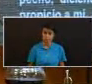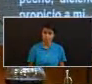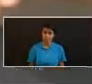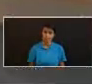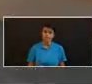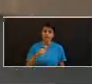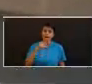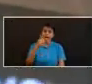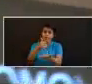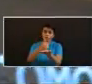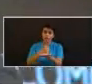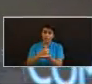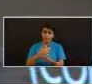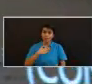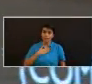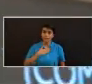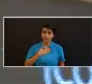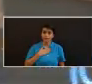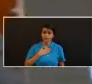Sé propicio.